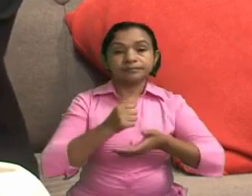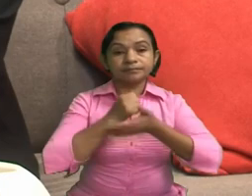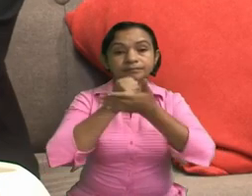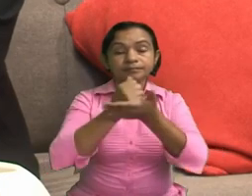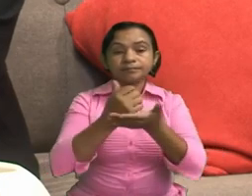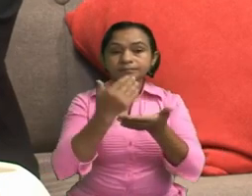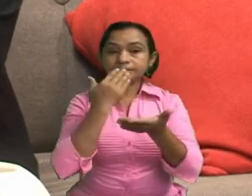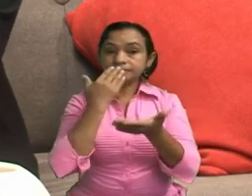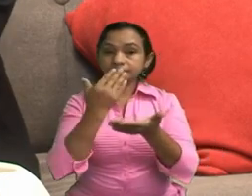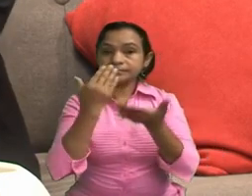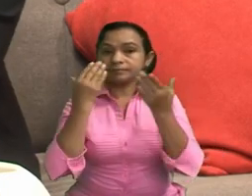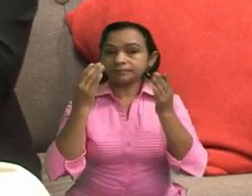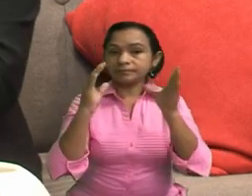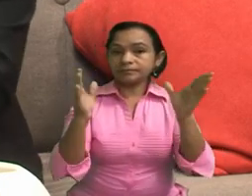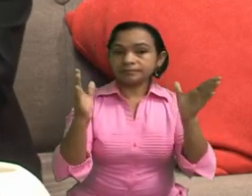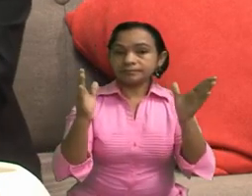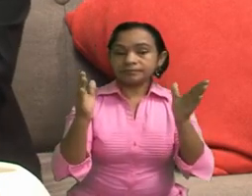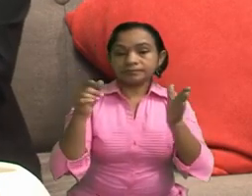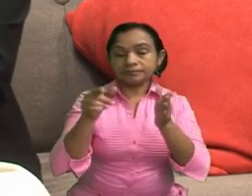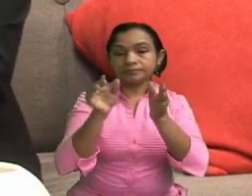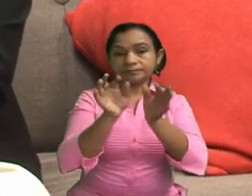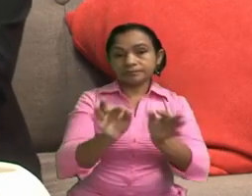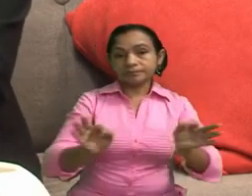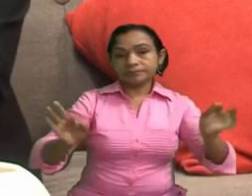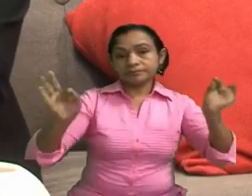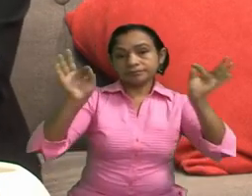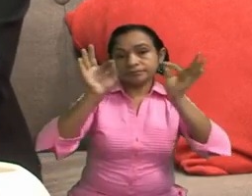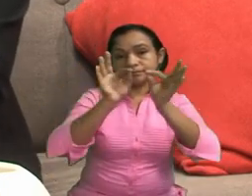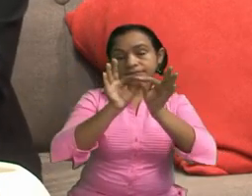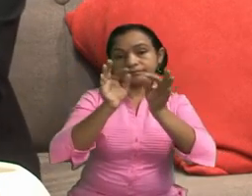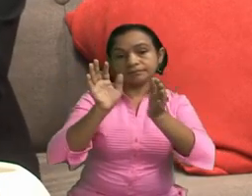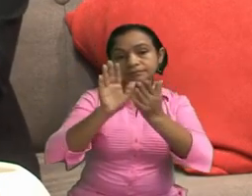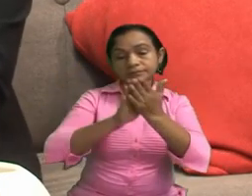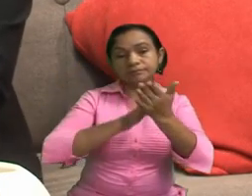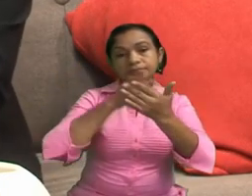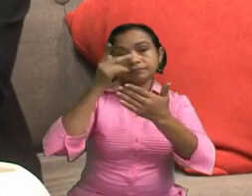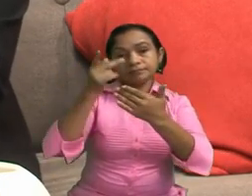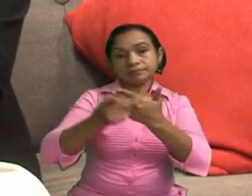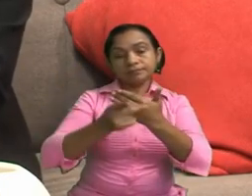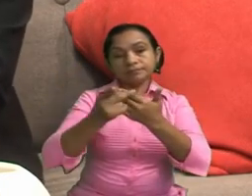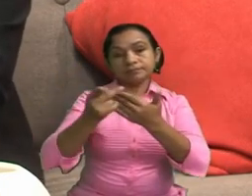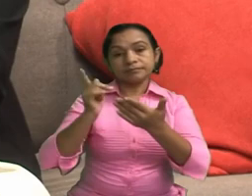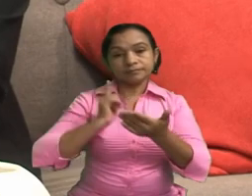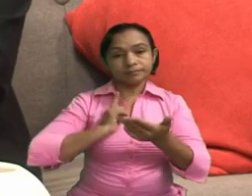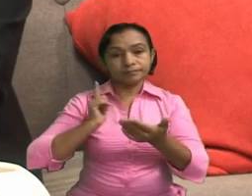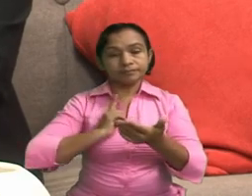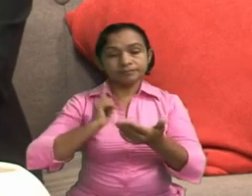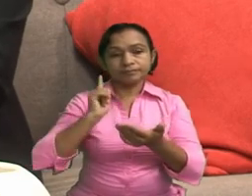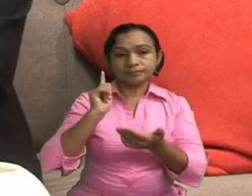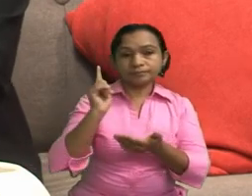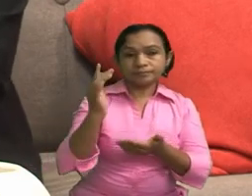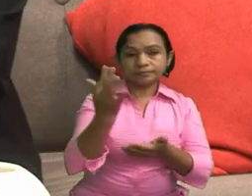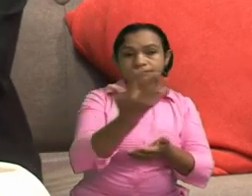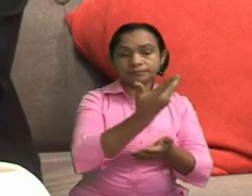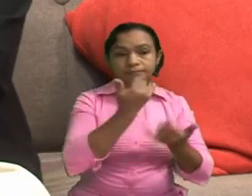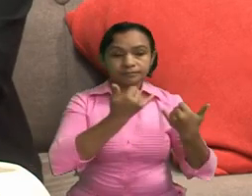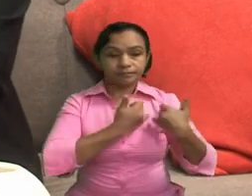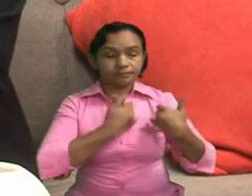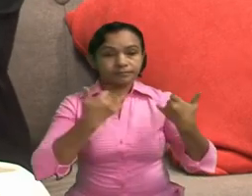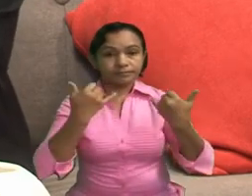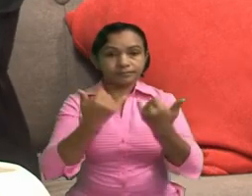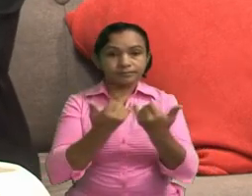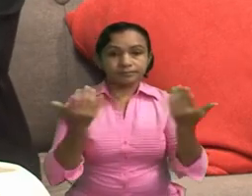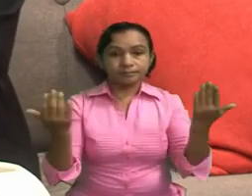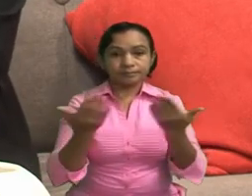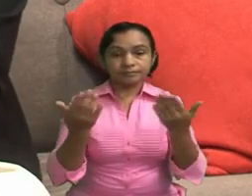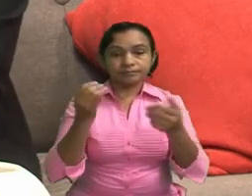buenos rendimientos, porque esto es muy importante mencionar. Bioclima es un programa donde estamos instituciones, claro. Instituciones